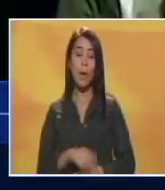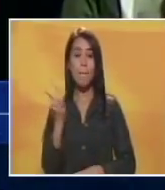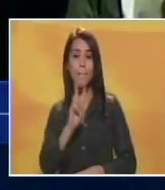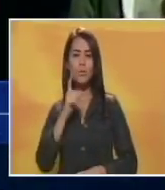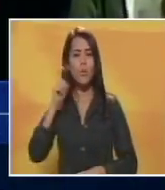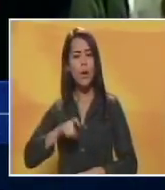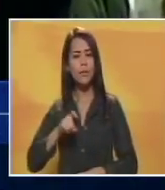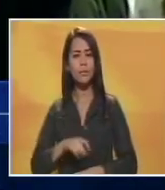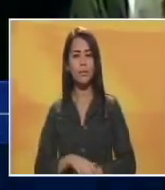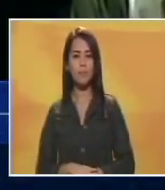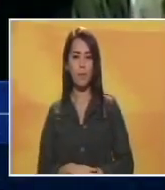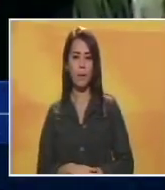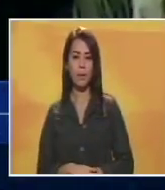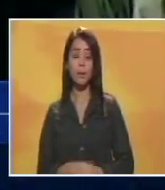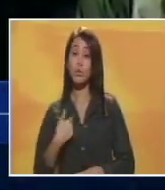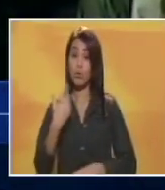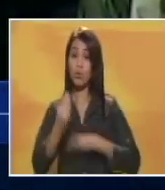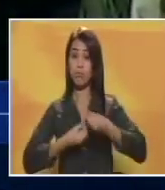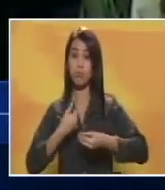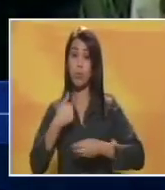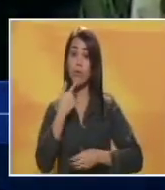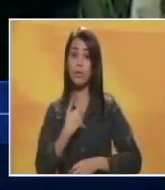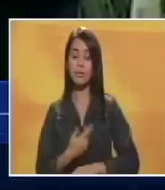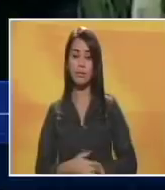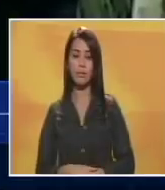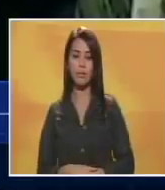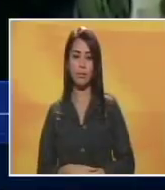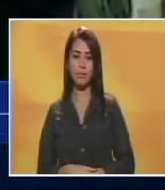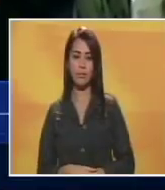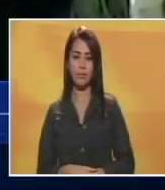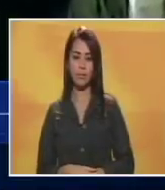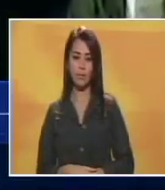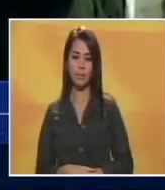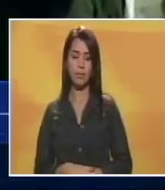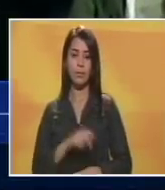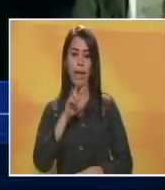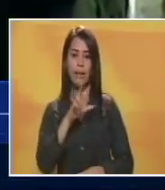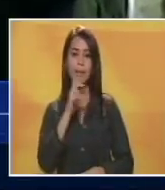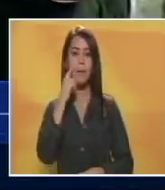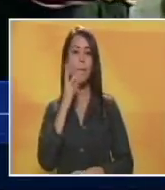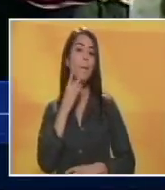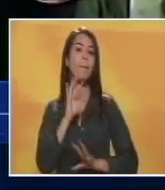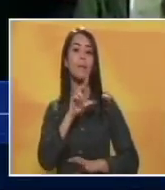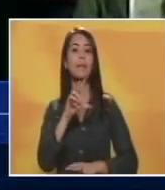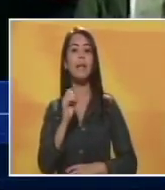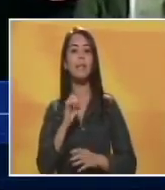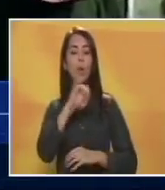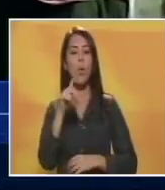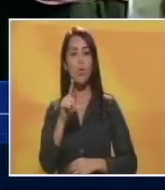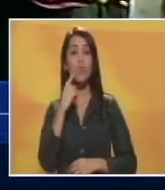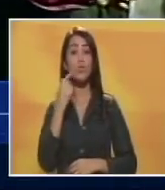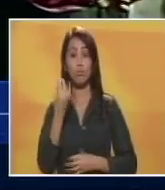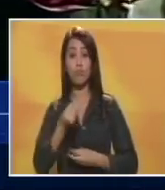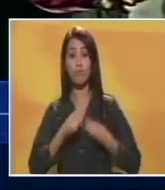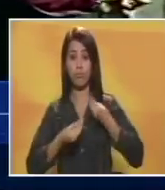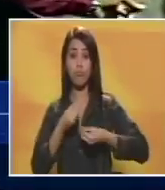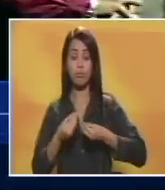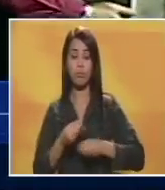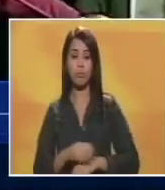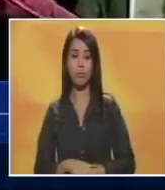diálogo permanente. Es lo que necesita Venezuela y no peleas estériles de tú